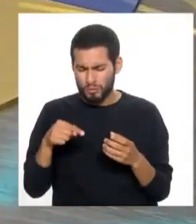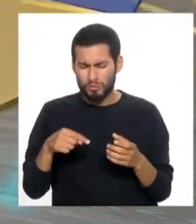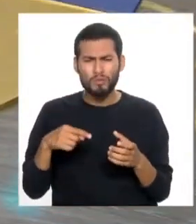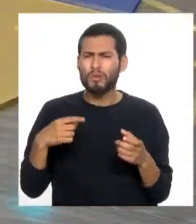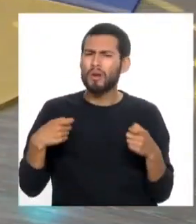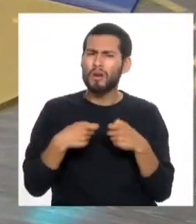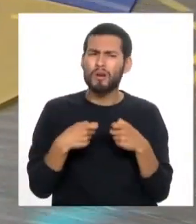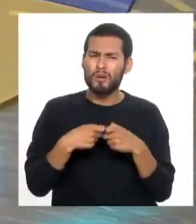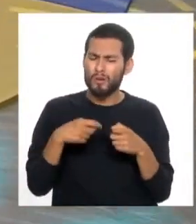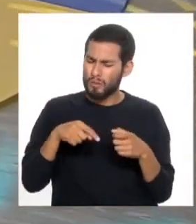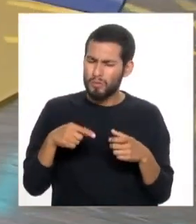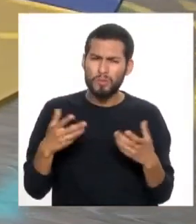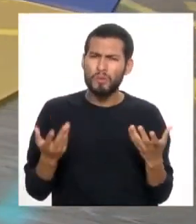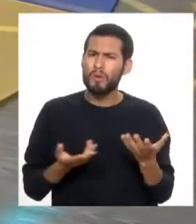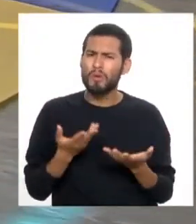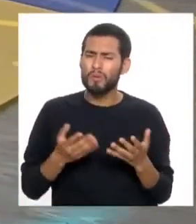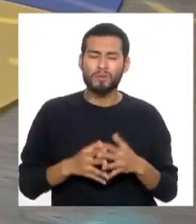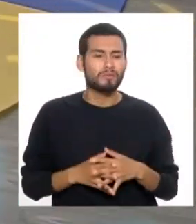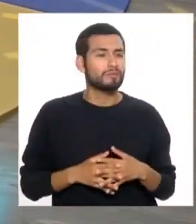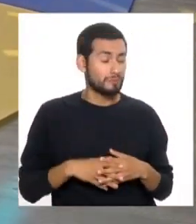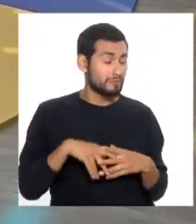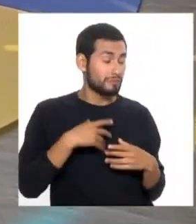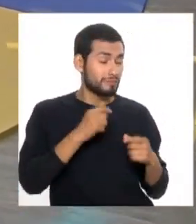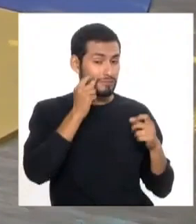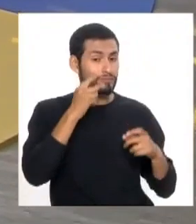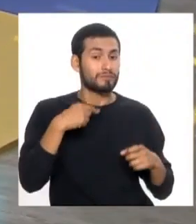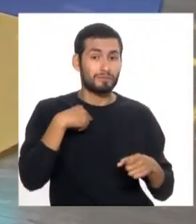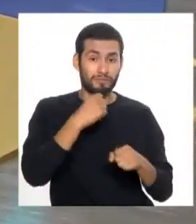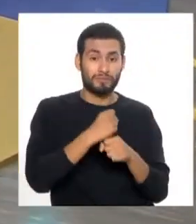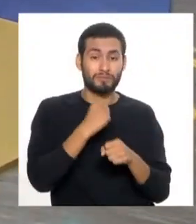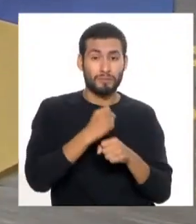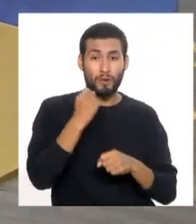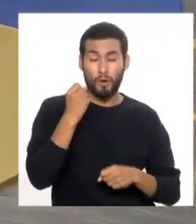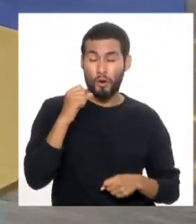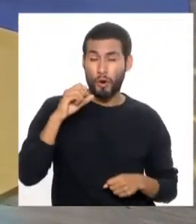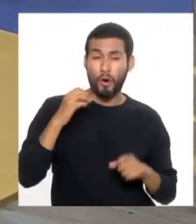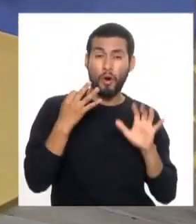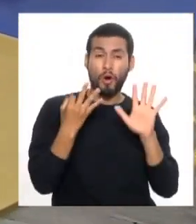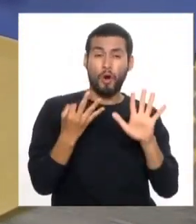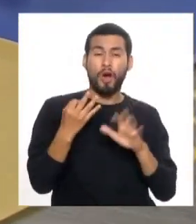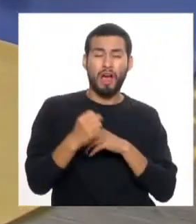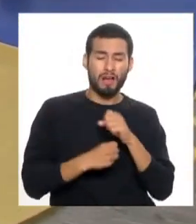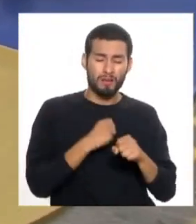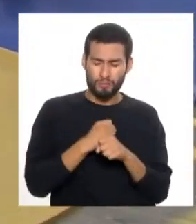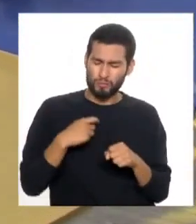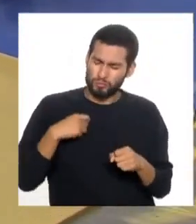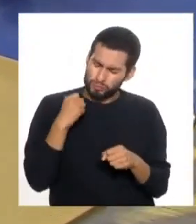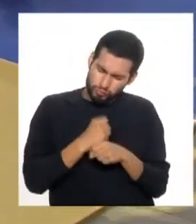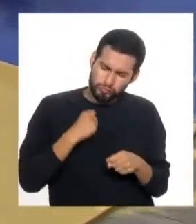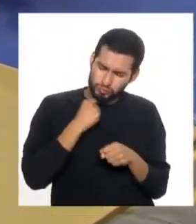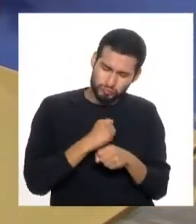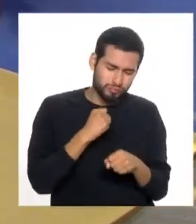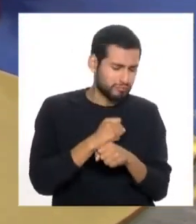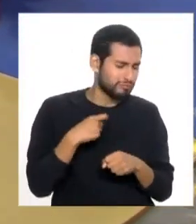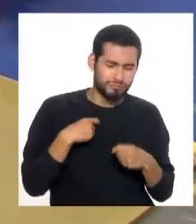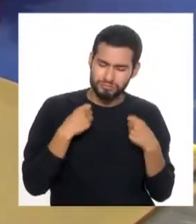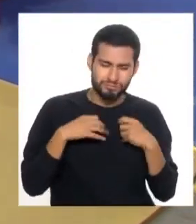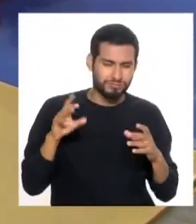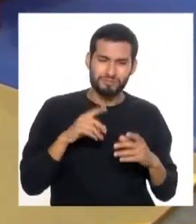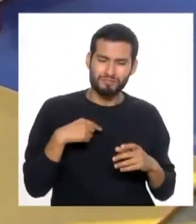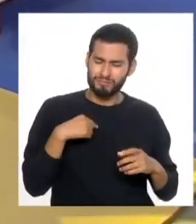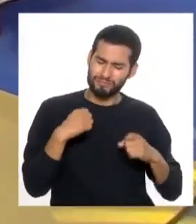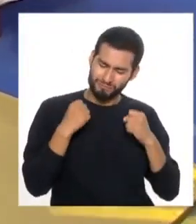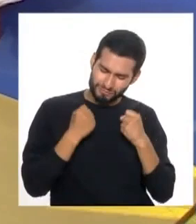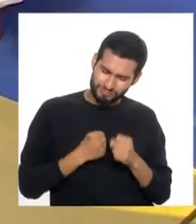Alinti? Algo curioso, yo ya voy trabajando 8 años en esto, o sea, y duro y parejo, no me rindo porque creo